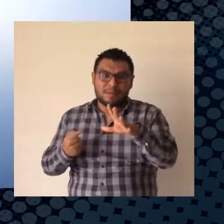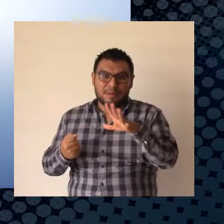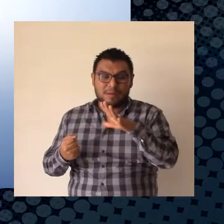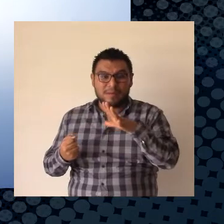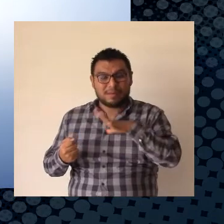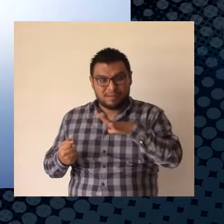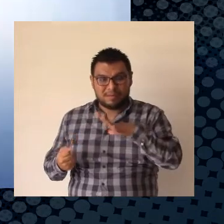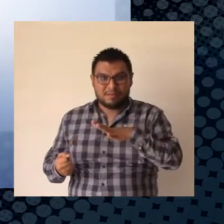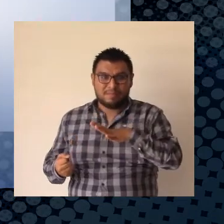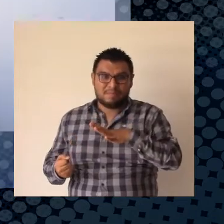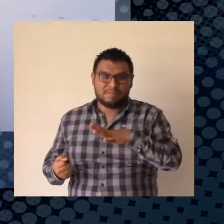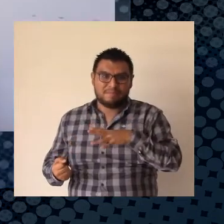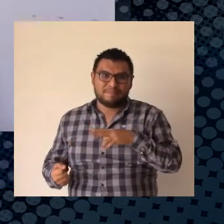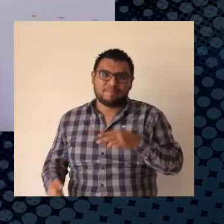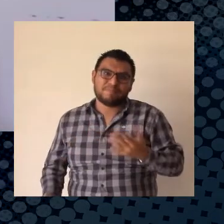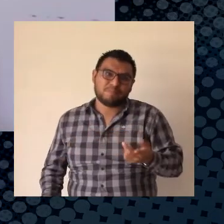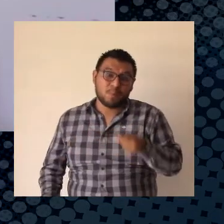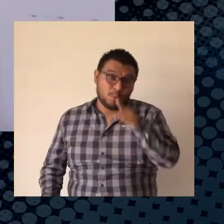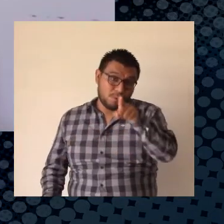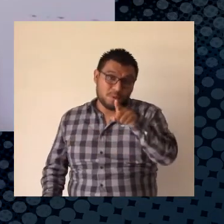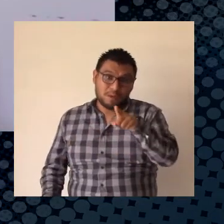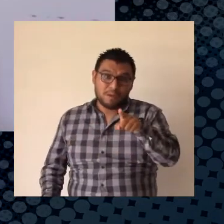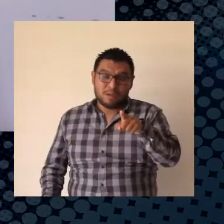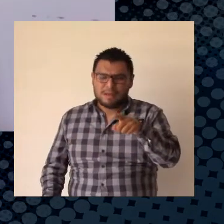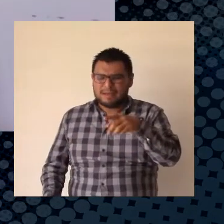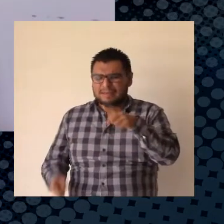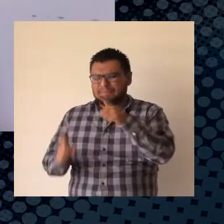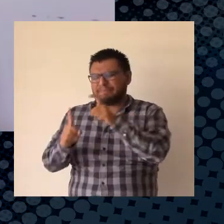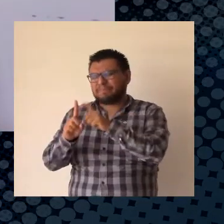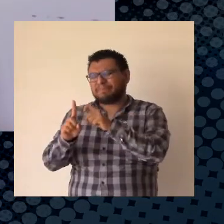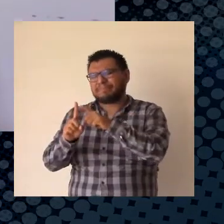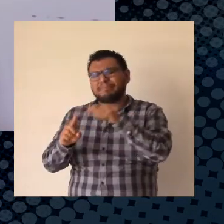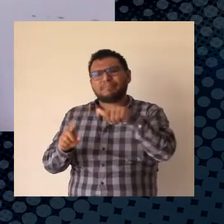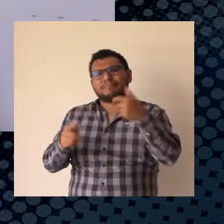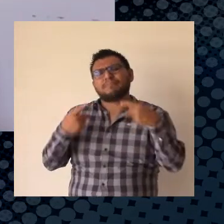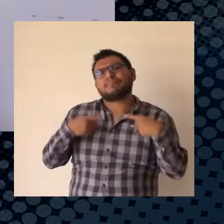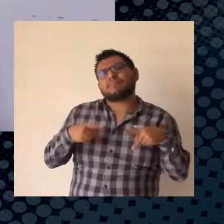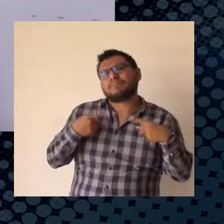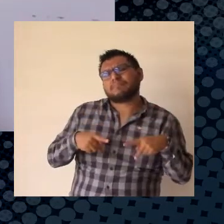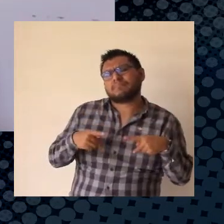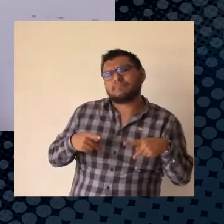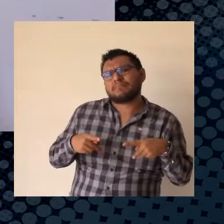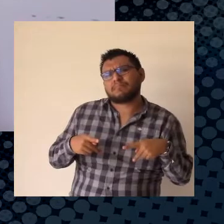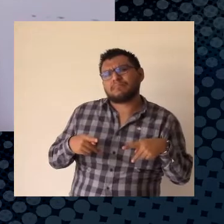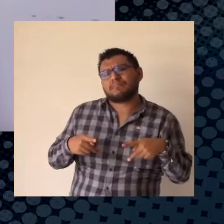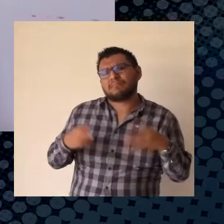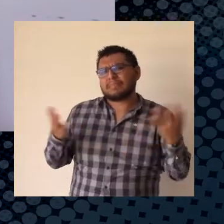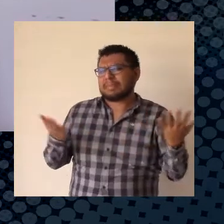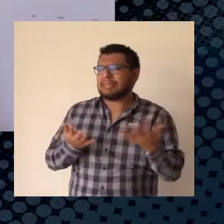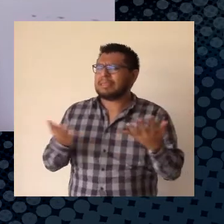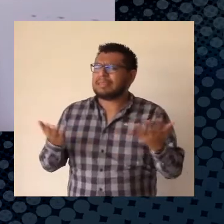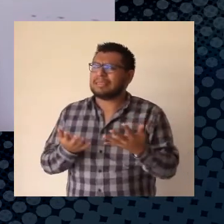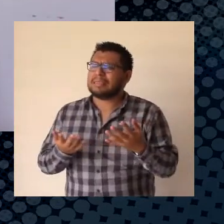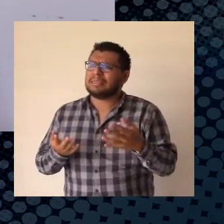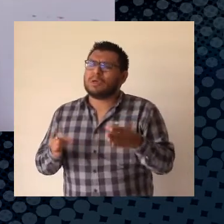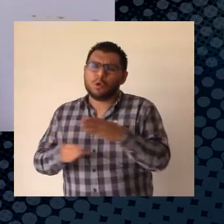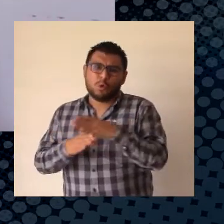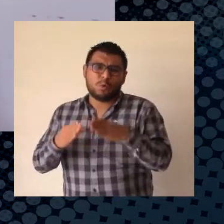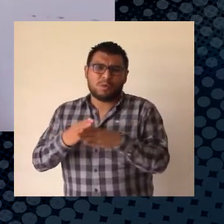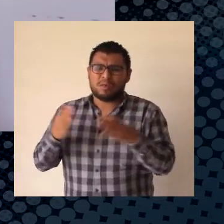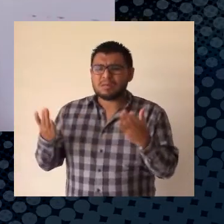visibles. Usted puede criticar a alguien por algo que usted está viendo. Acciones visibles a los